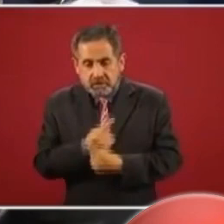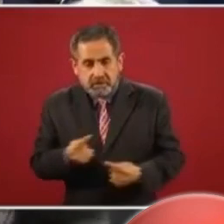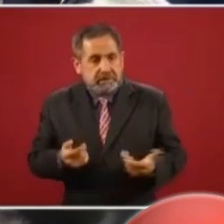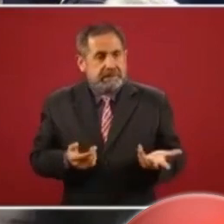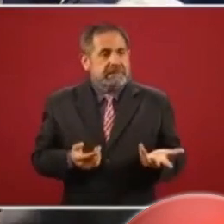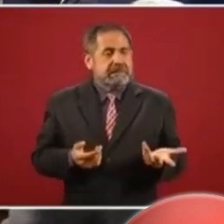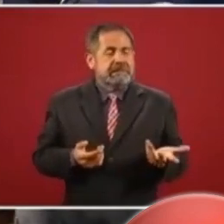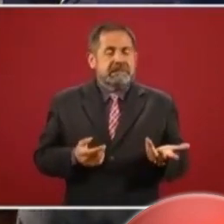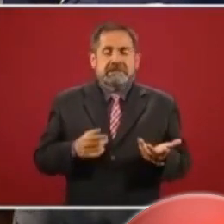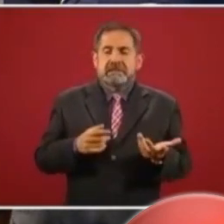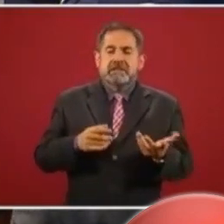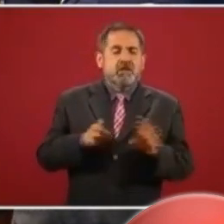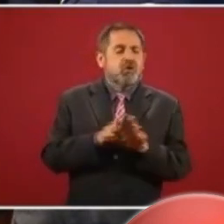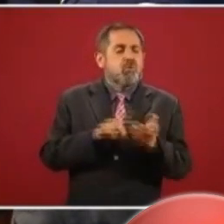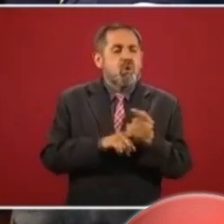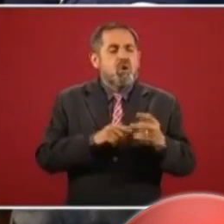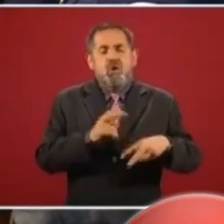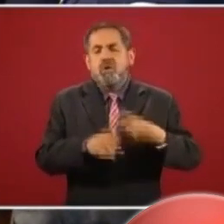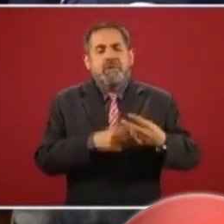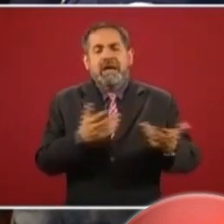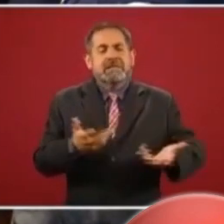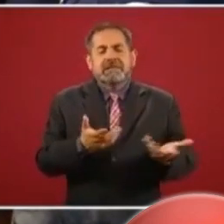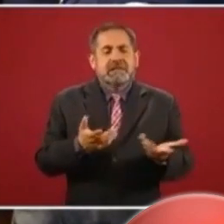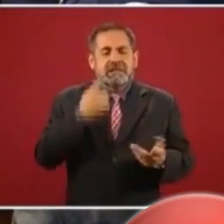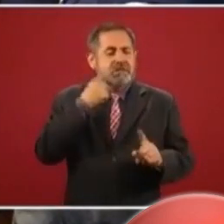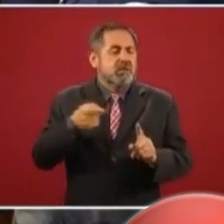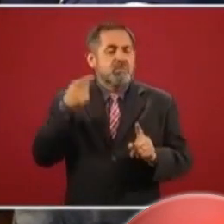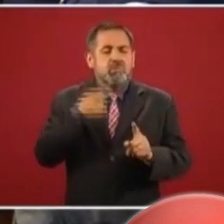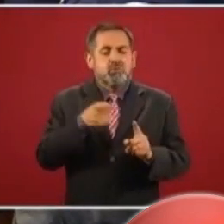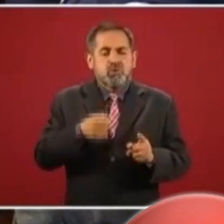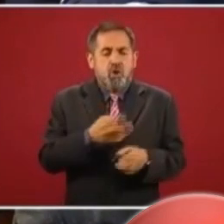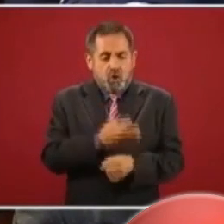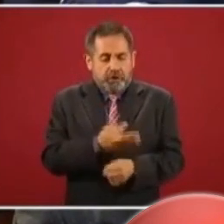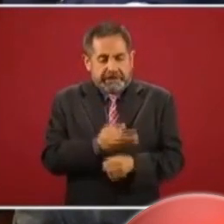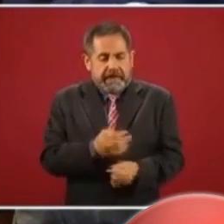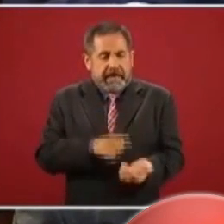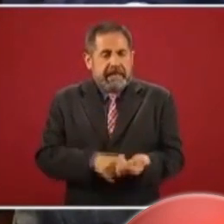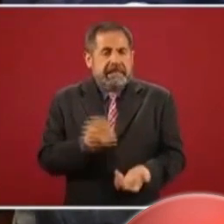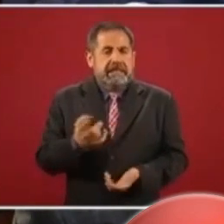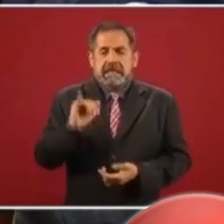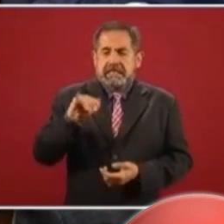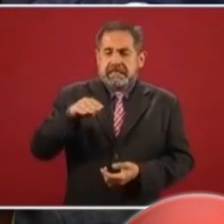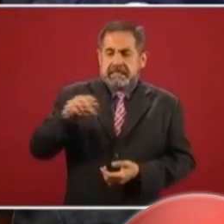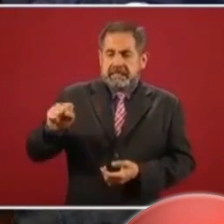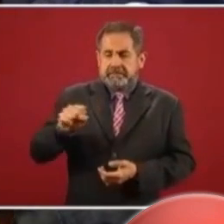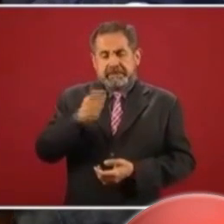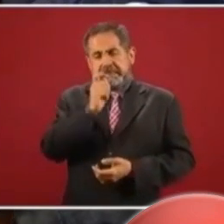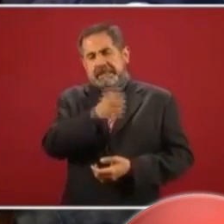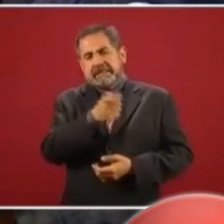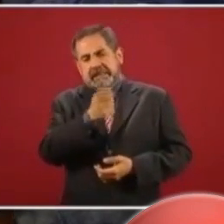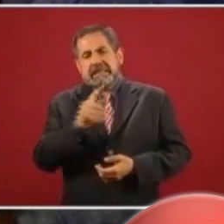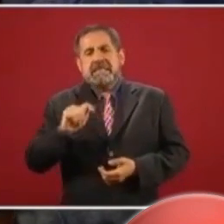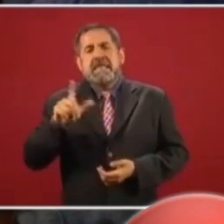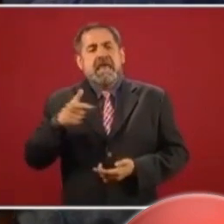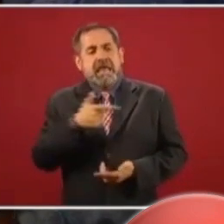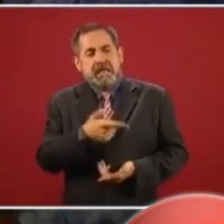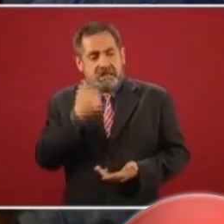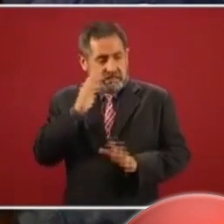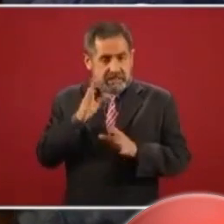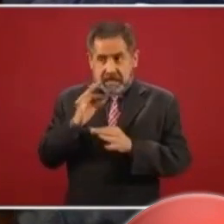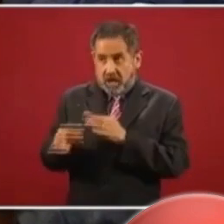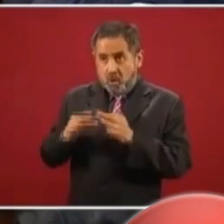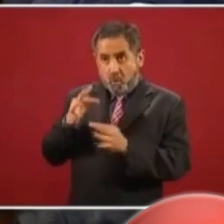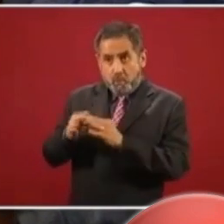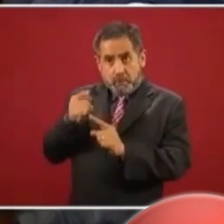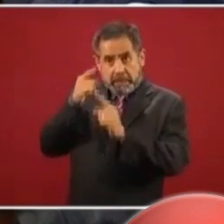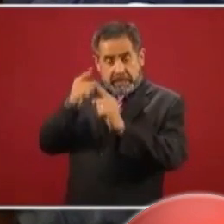esta fecha? ¿Cuál sería el punto donde se encuentra el IMSS para poder cumplir estas metas, si tiene fechas precisas,